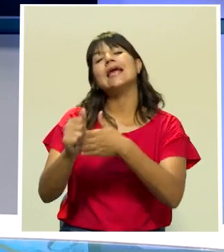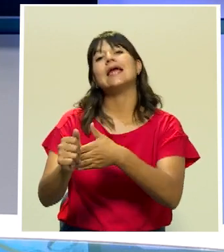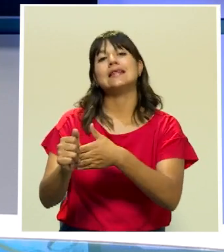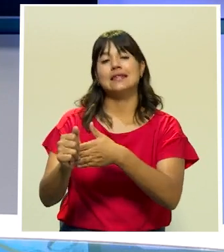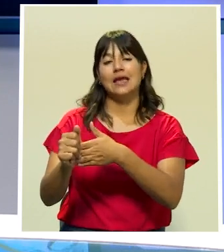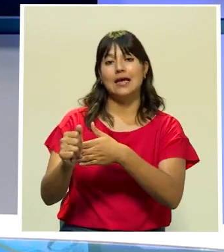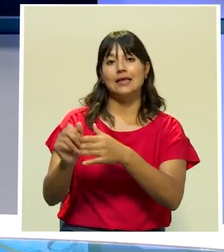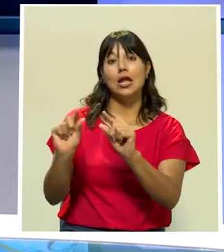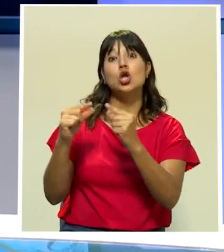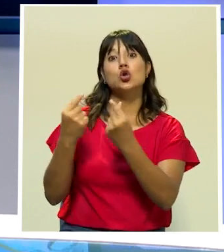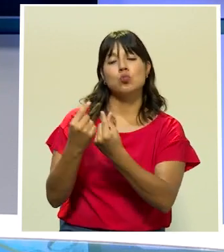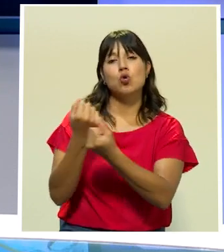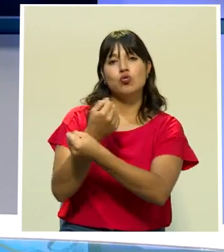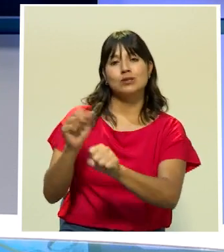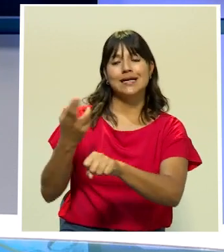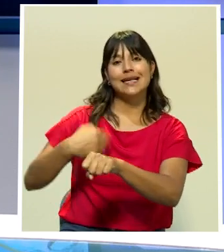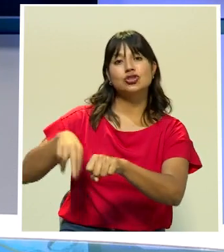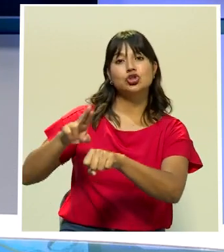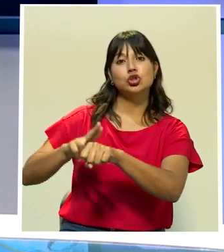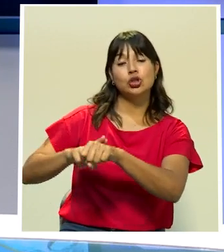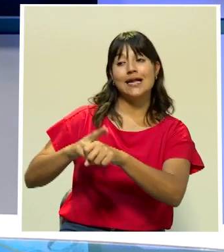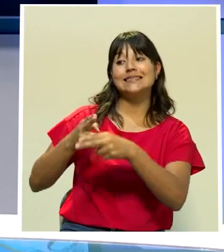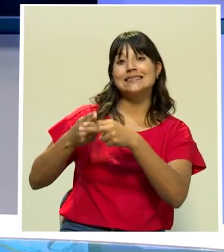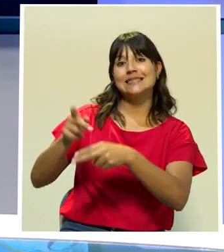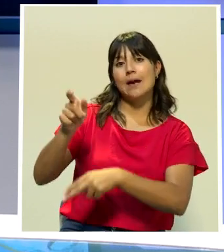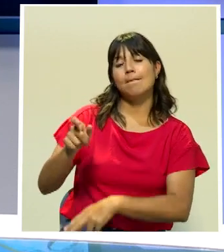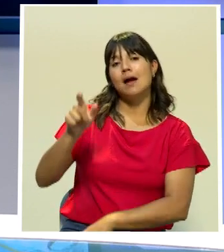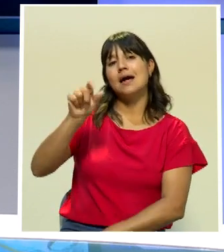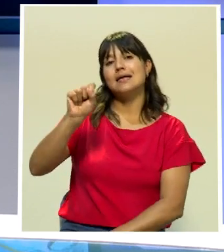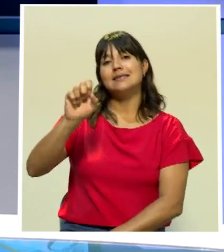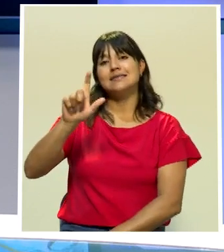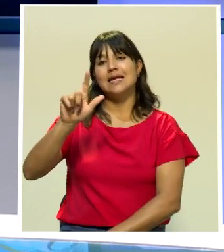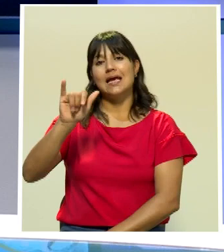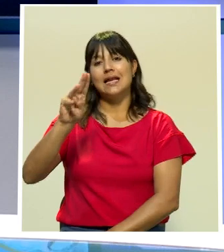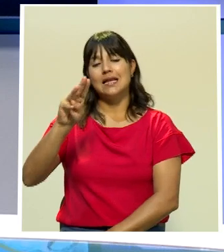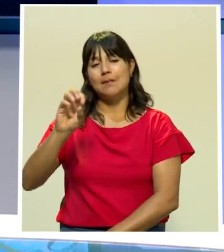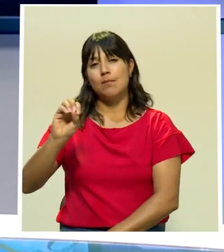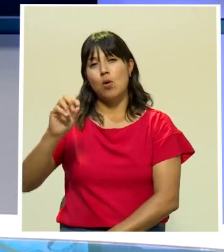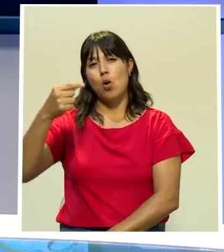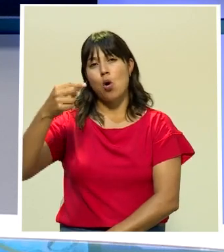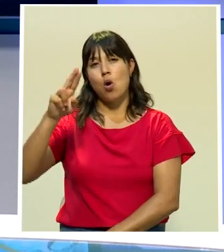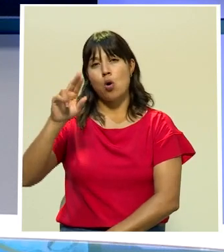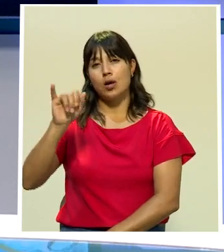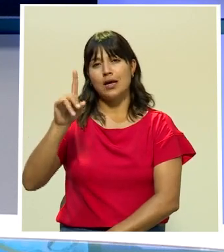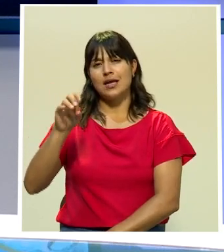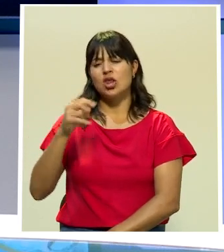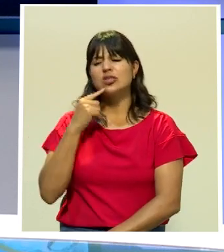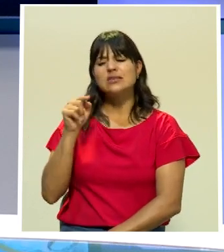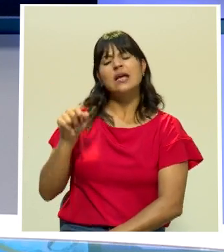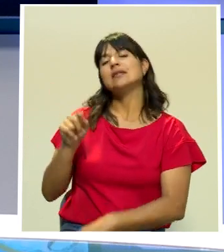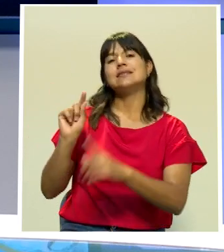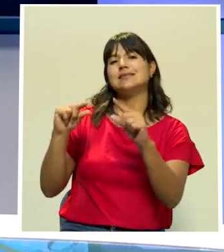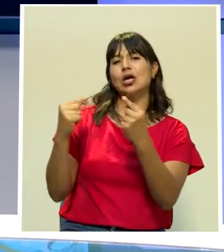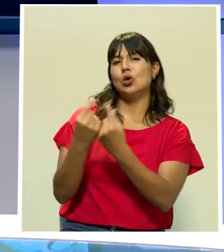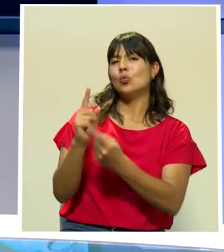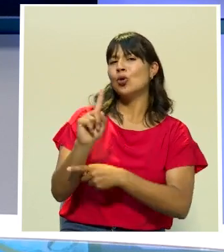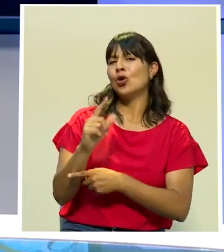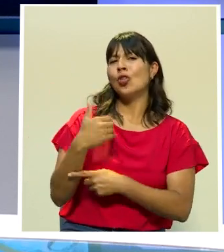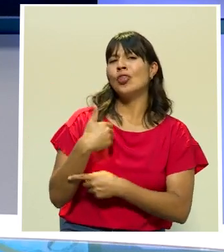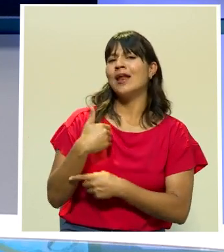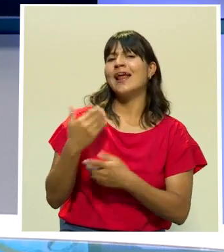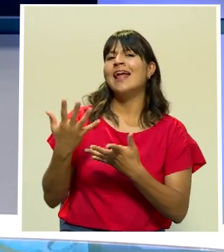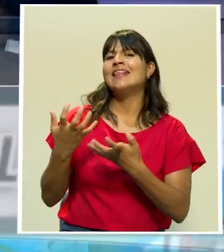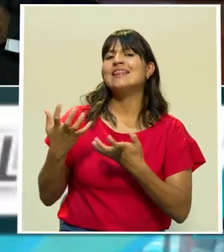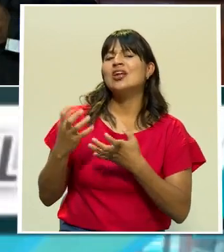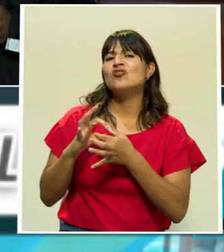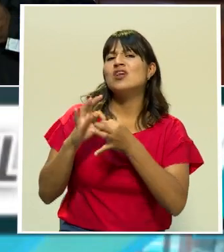Guido, aseguró que el movimiento no tiene intenciones político-electorales. Nuestro compañero, el periodista